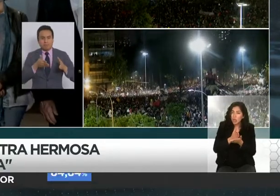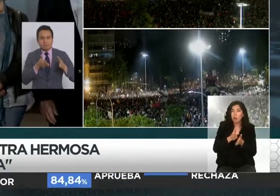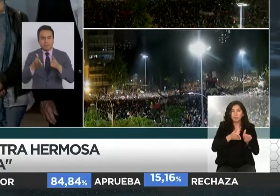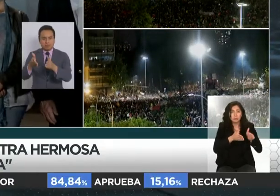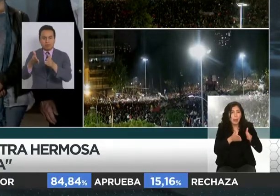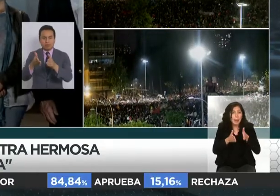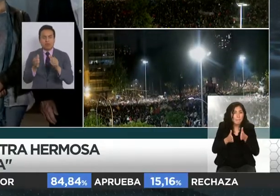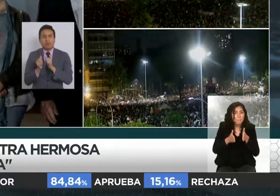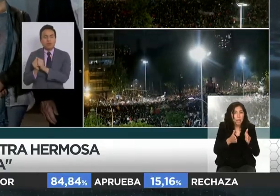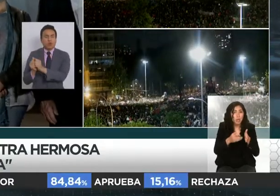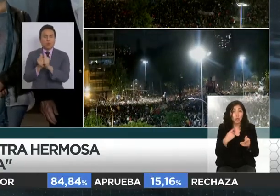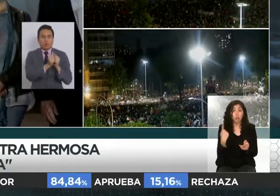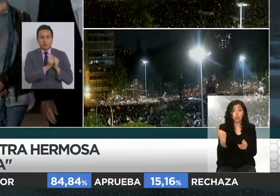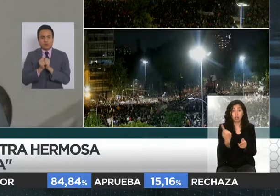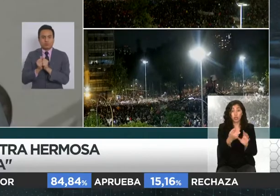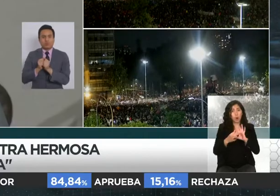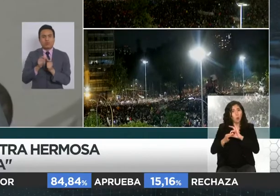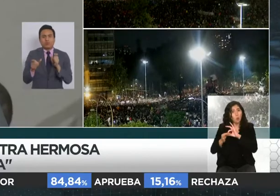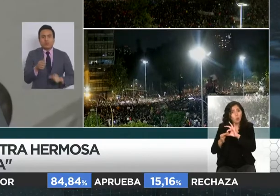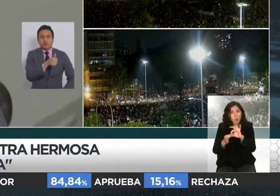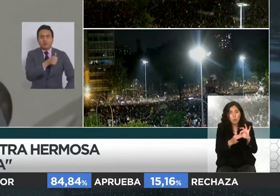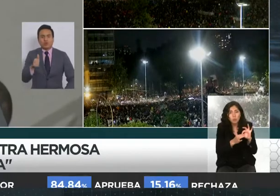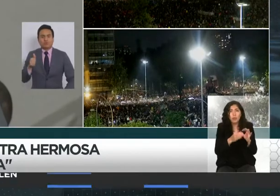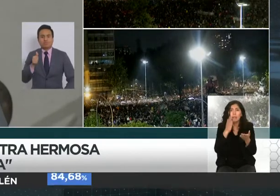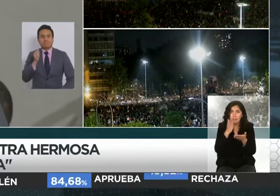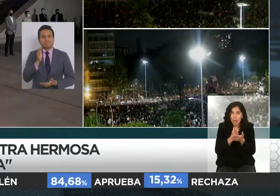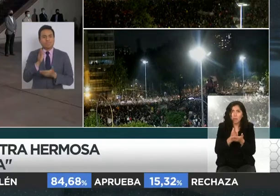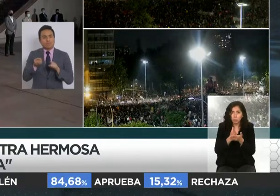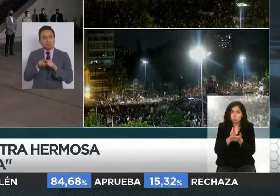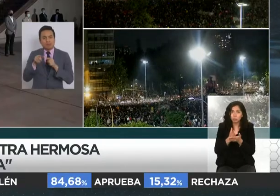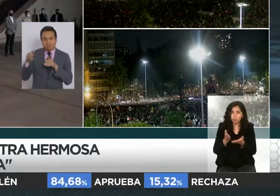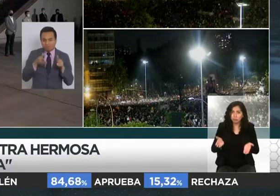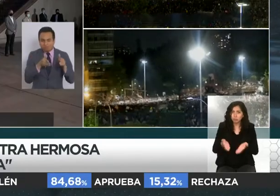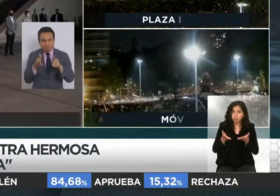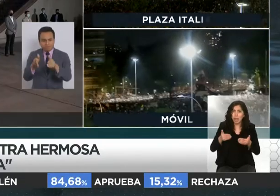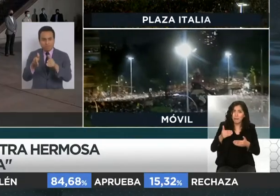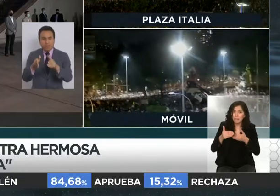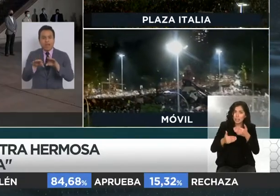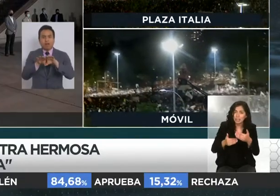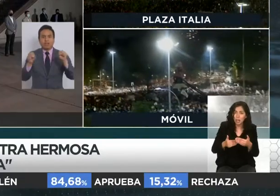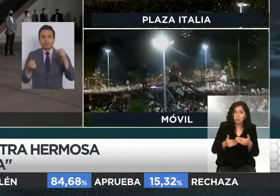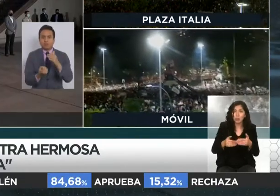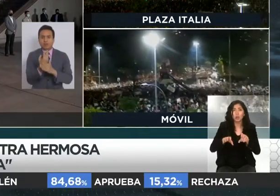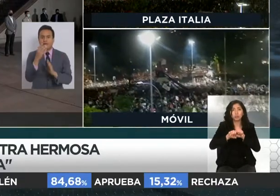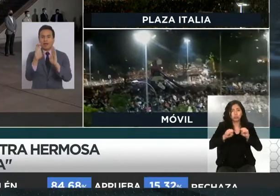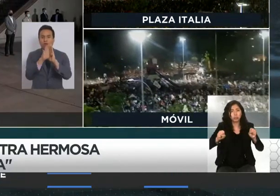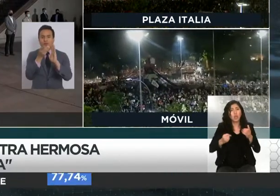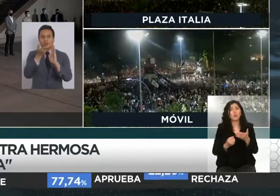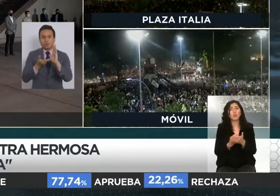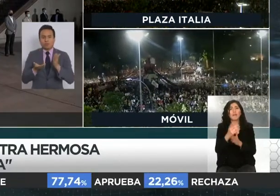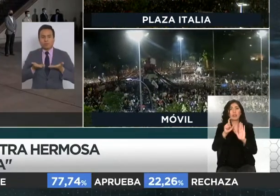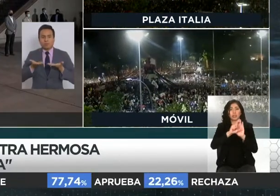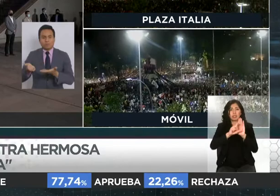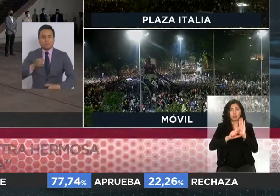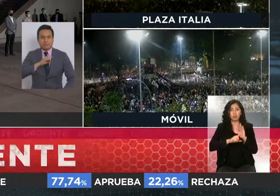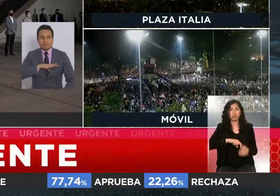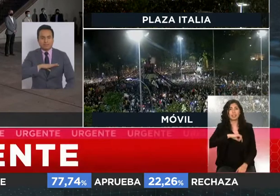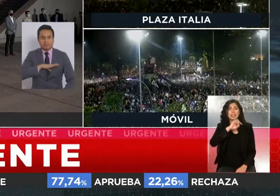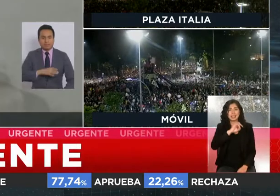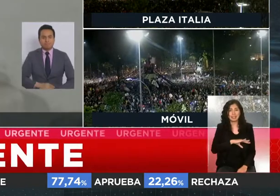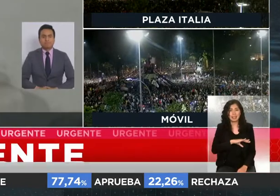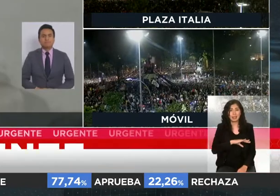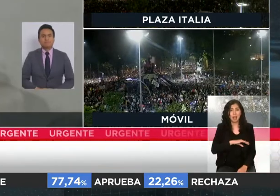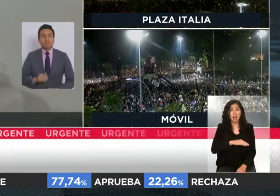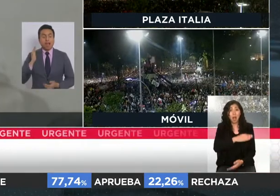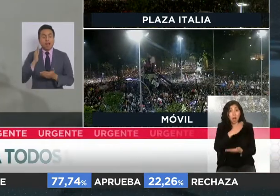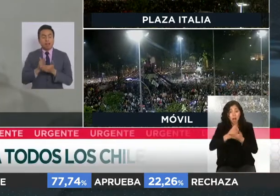que juntos, todos, deberemos recorrer para acordar una nueva constitución para Chile.